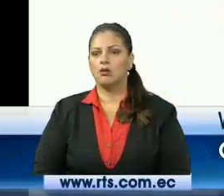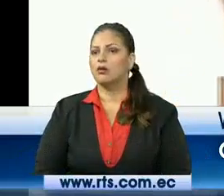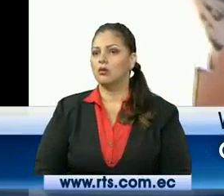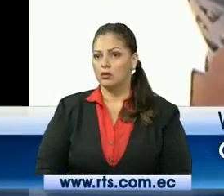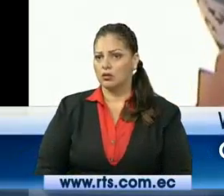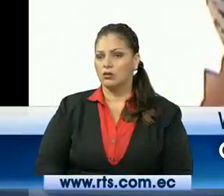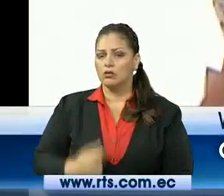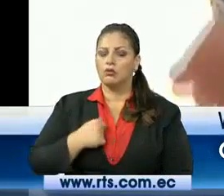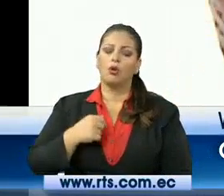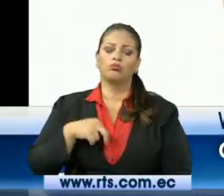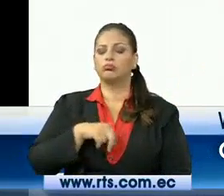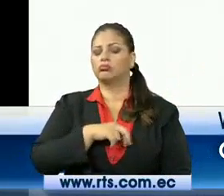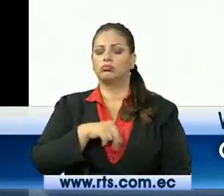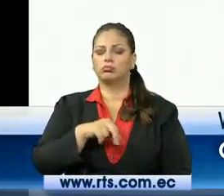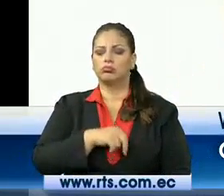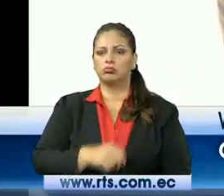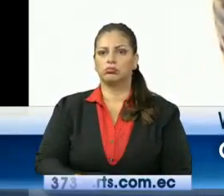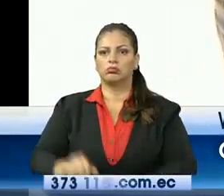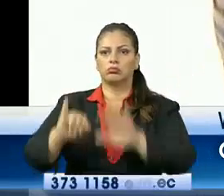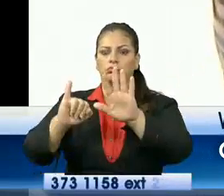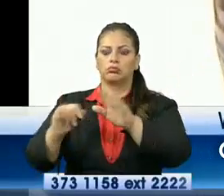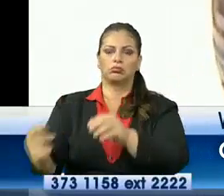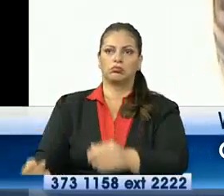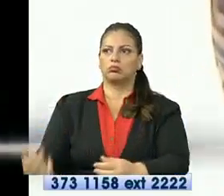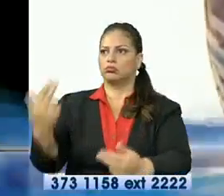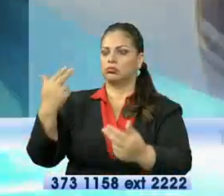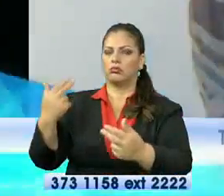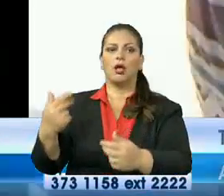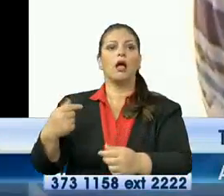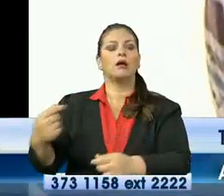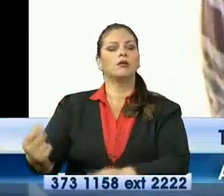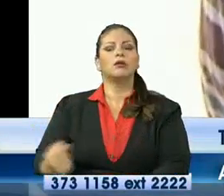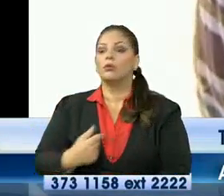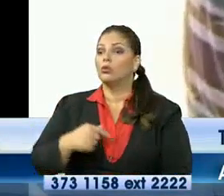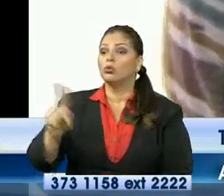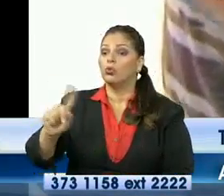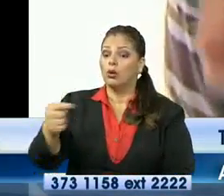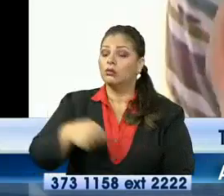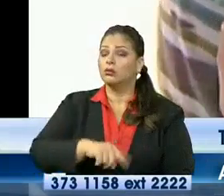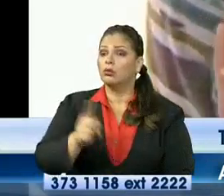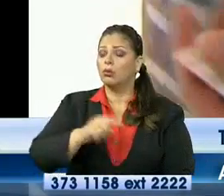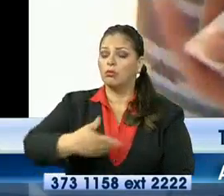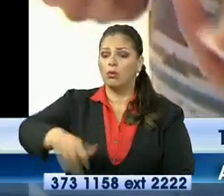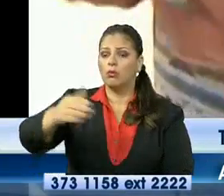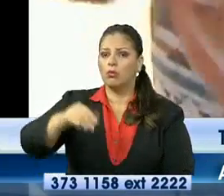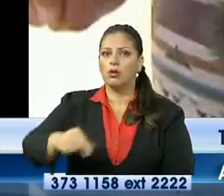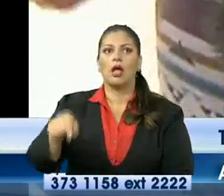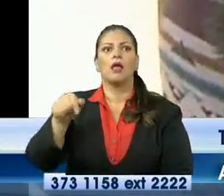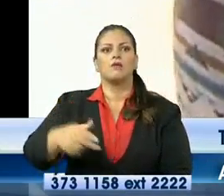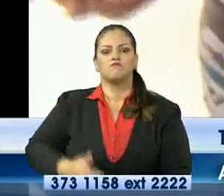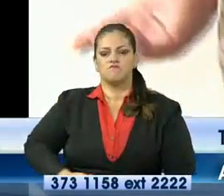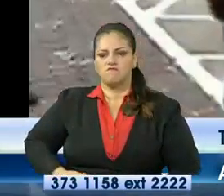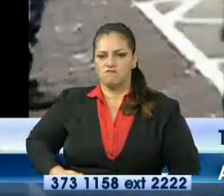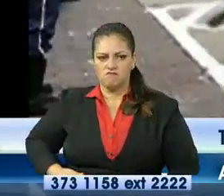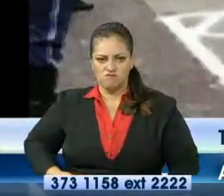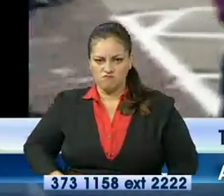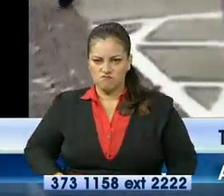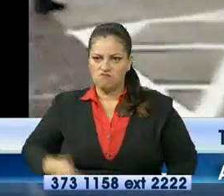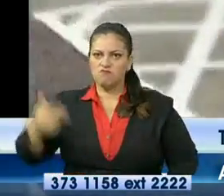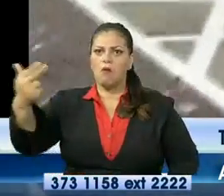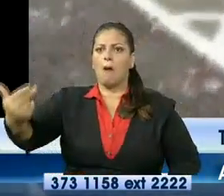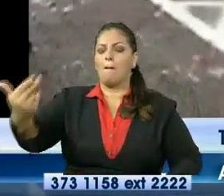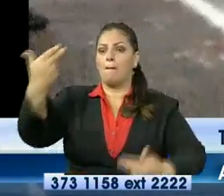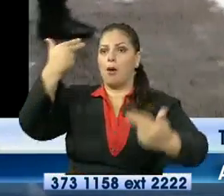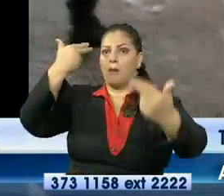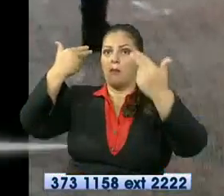arma. Ya, entonces ahí me encañona. Y parece que alguien le sopló afuera que salieron corriendo, ¿no? Si no, me pegaban un tiro. Acotan los